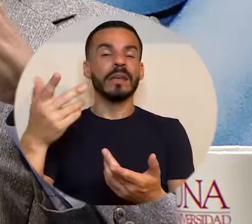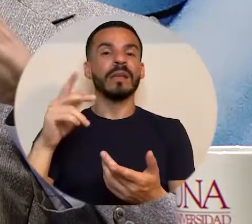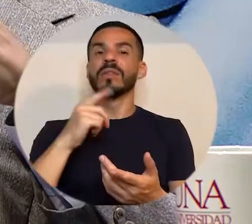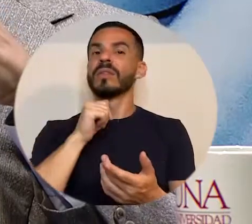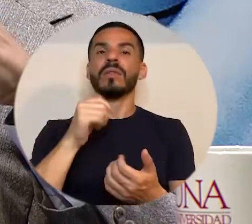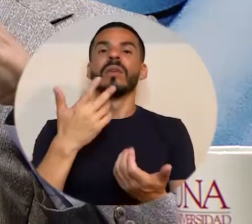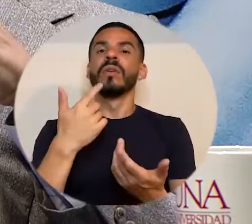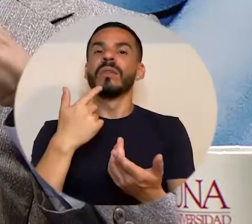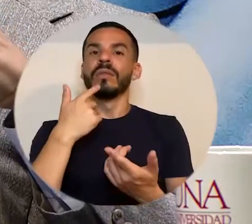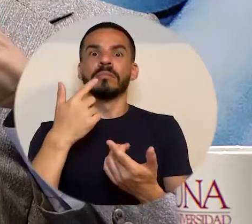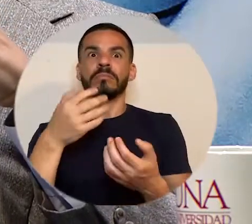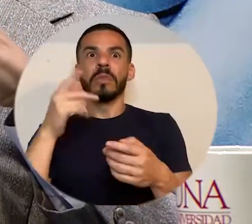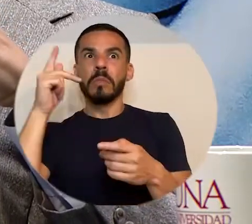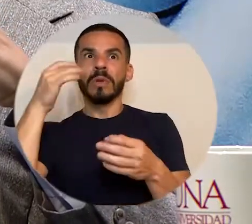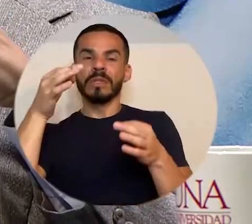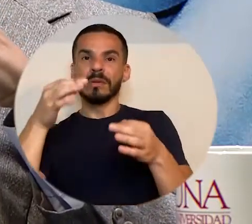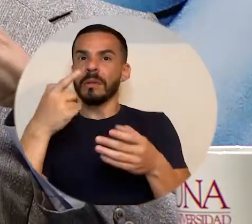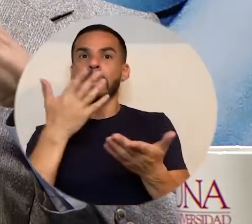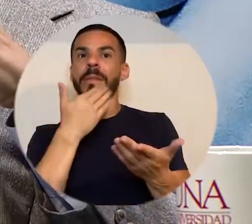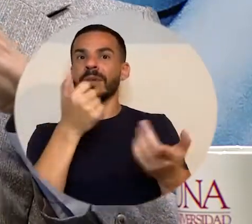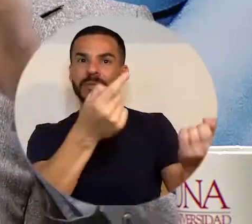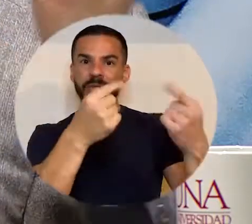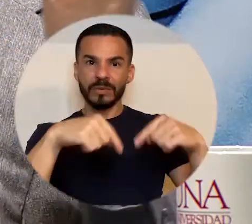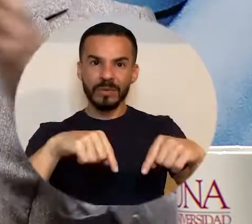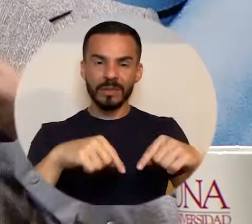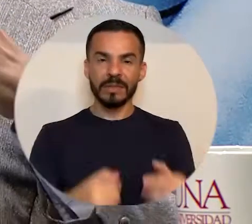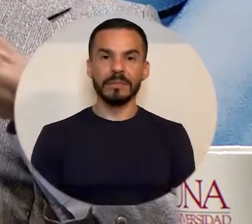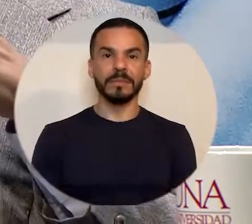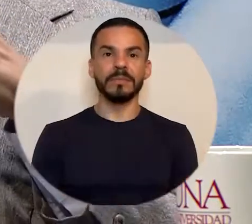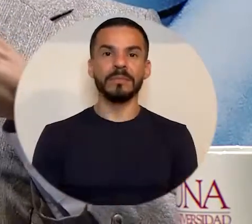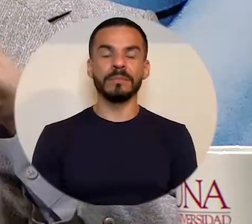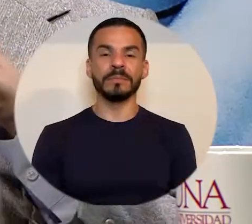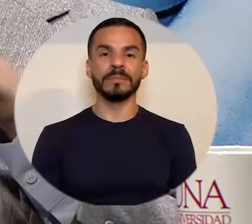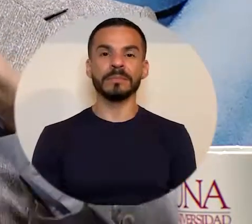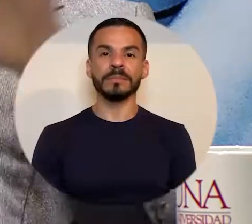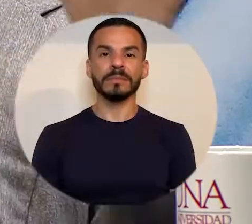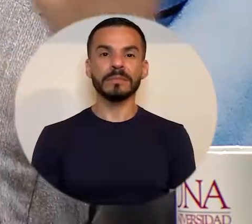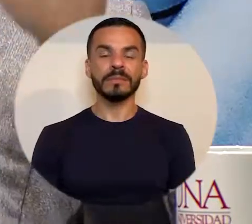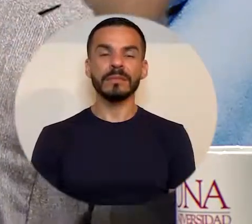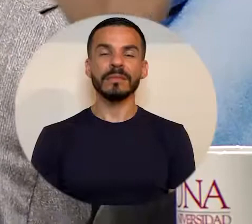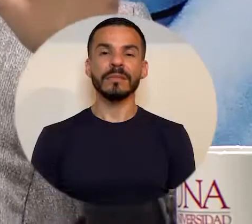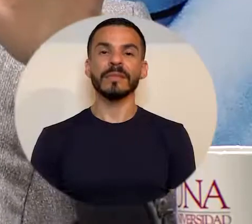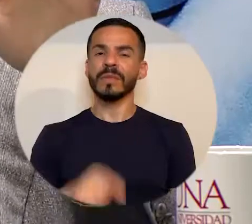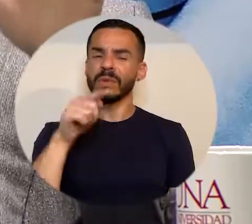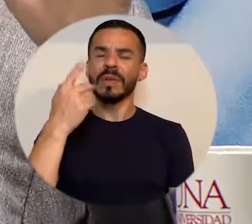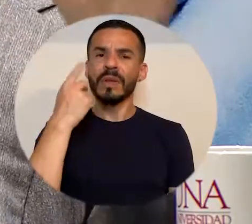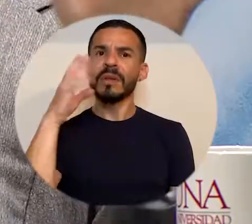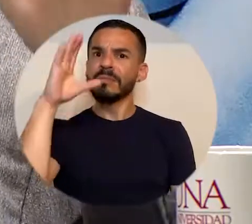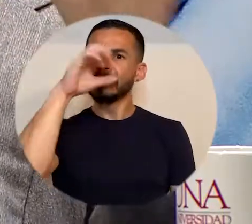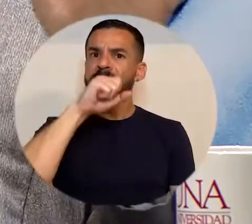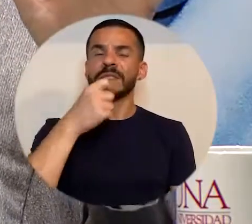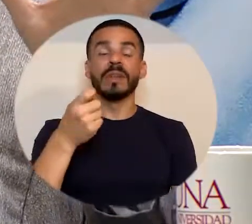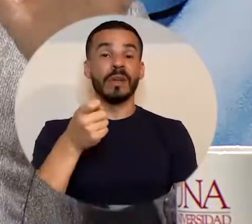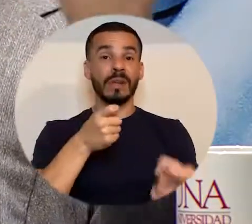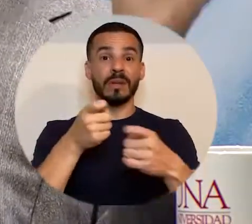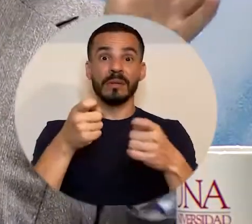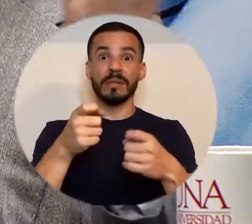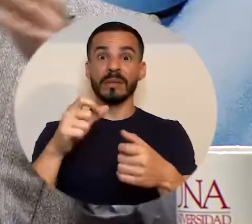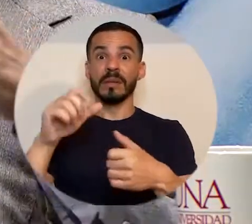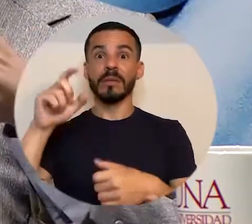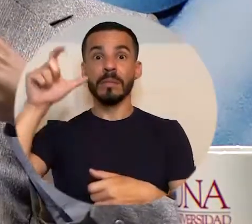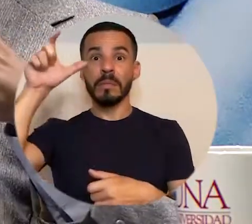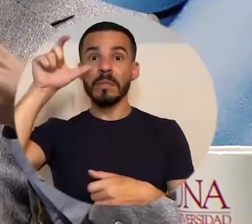fue para nada diplomática cuando dijo, mejor no vengan. Y digamos, usted ahí nota que no es